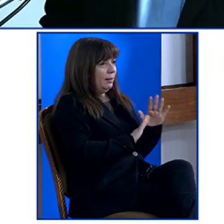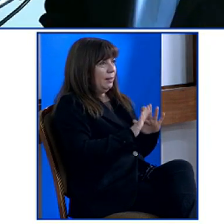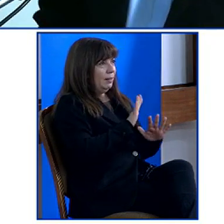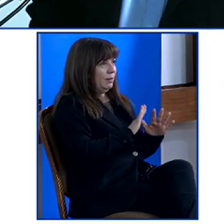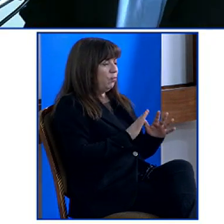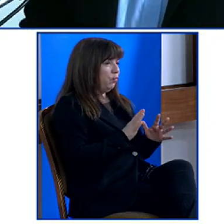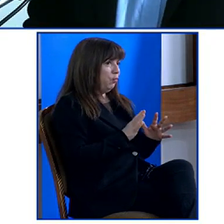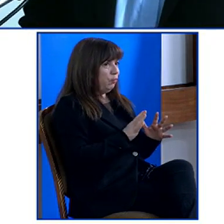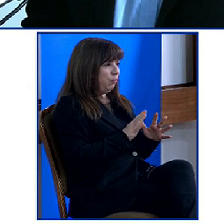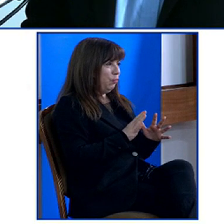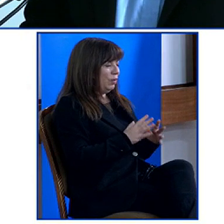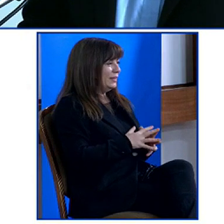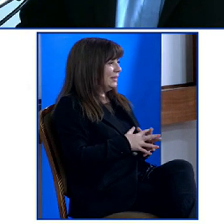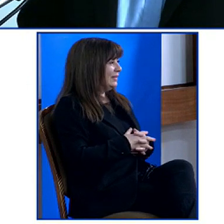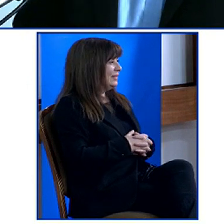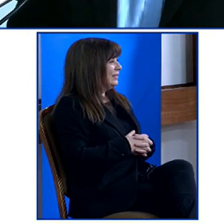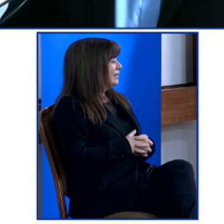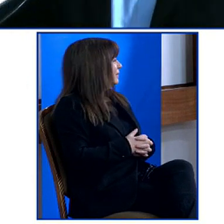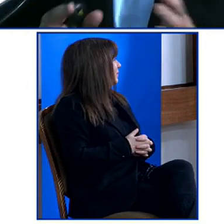climático